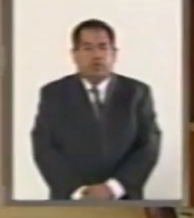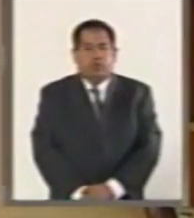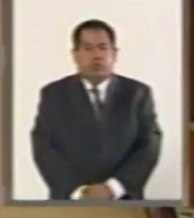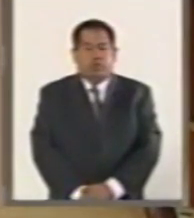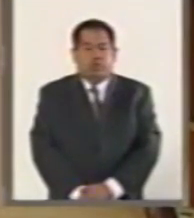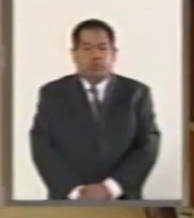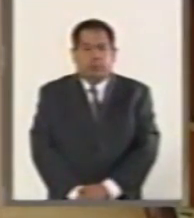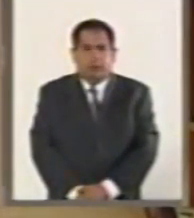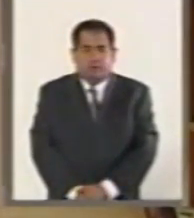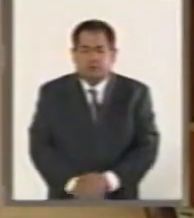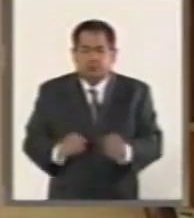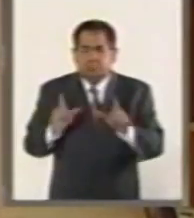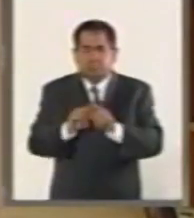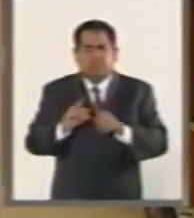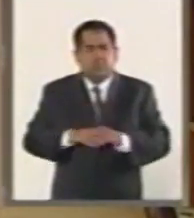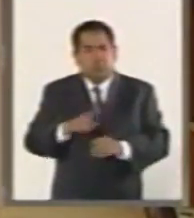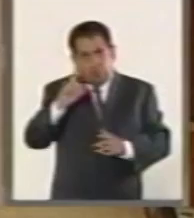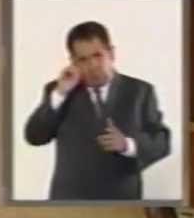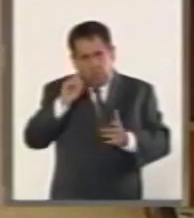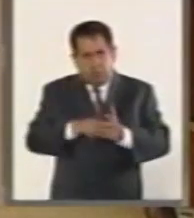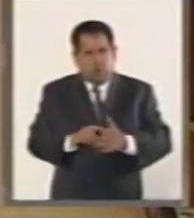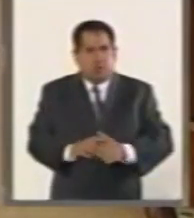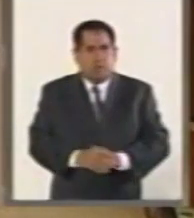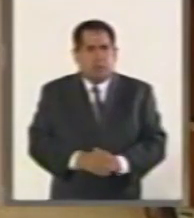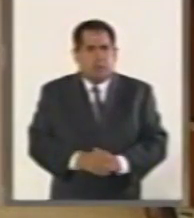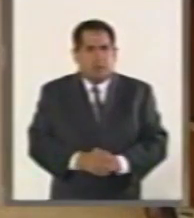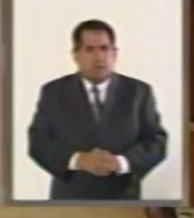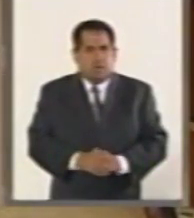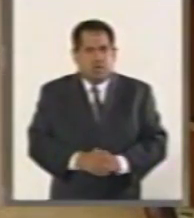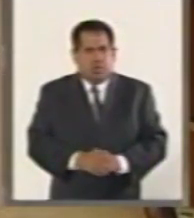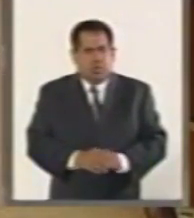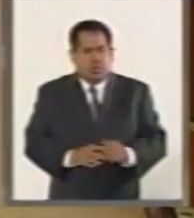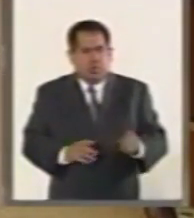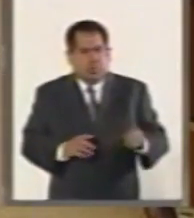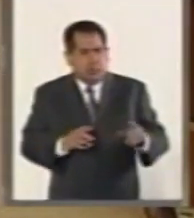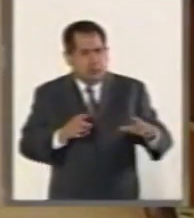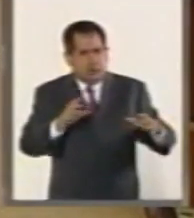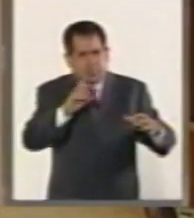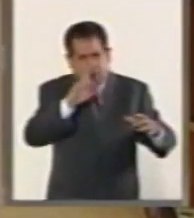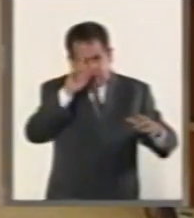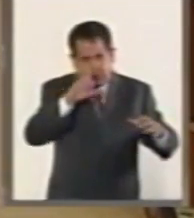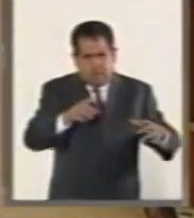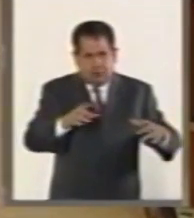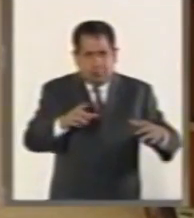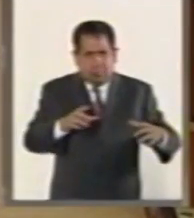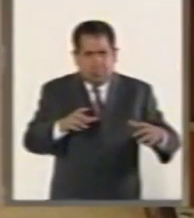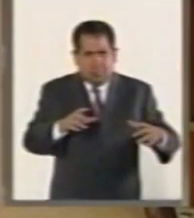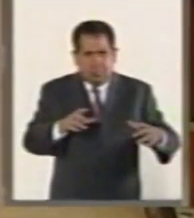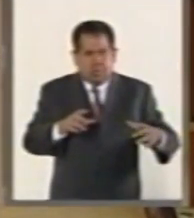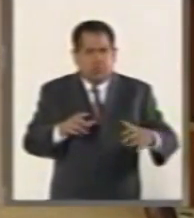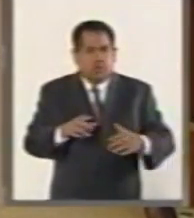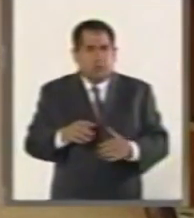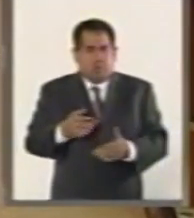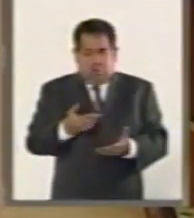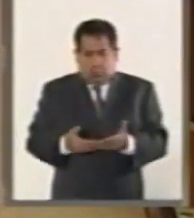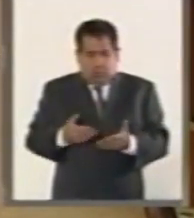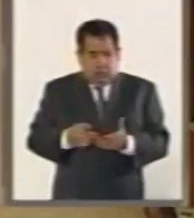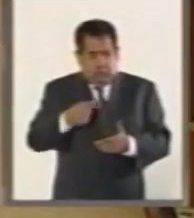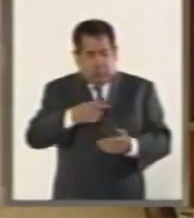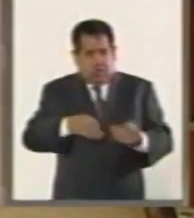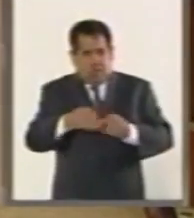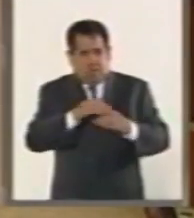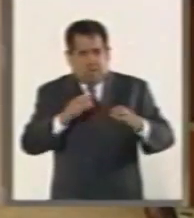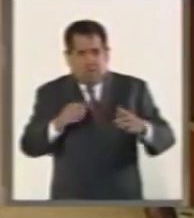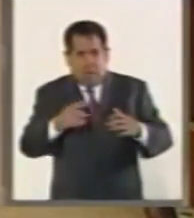Sí, muy brevemente. Primero, el doctor Mario Molina es asesor de la Comisión Ambiental de Megalópolis. Y es que han hecho todos los estudios